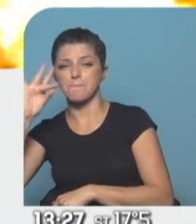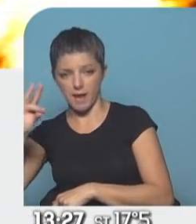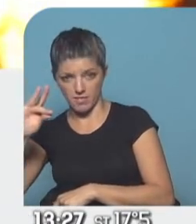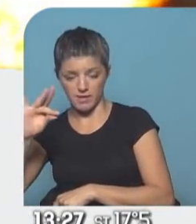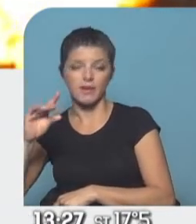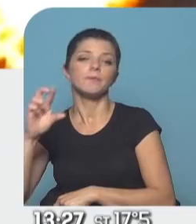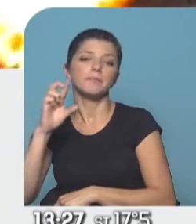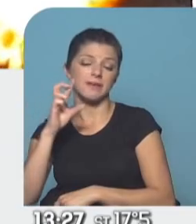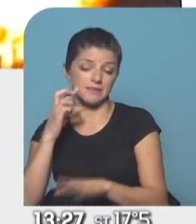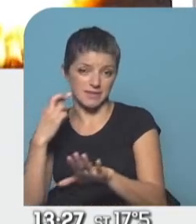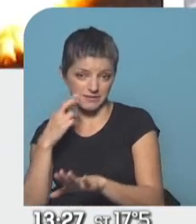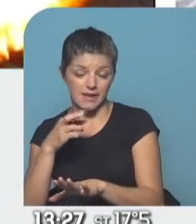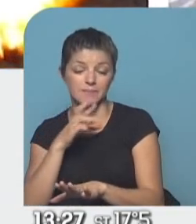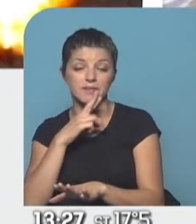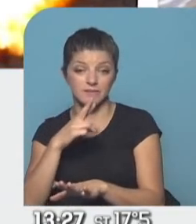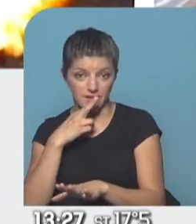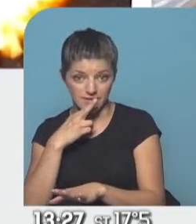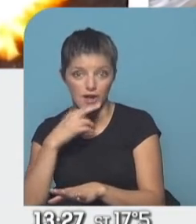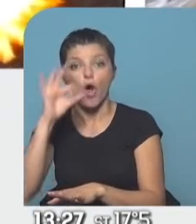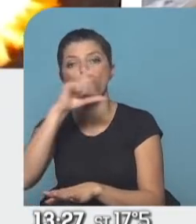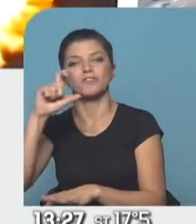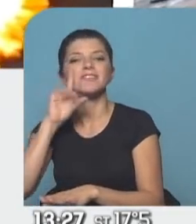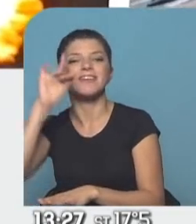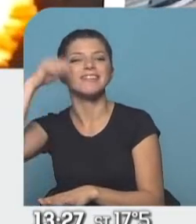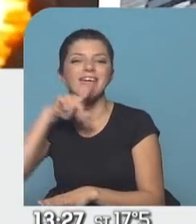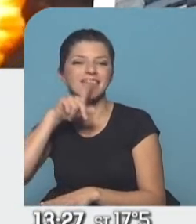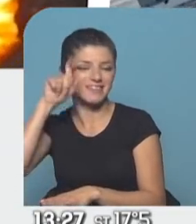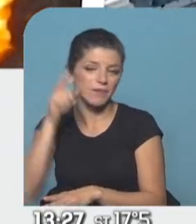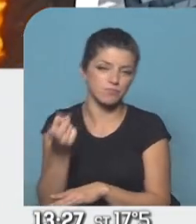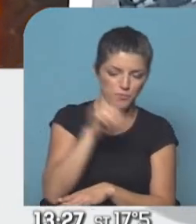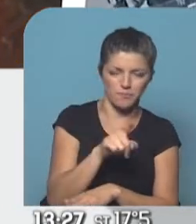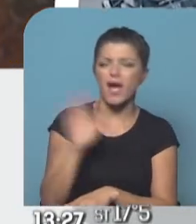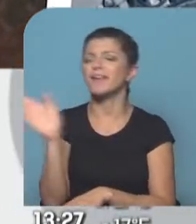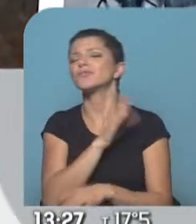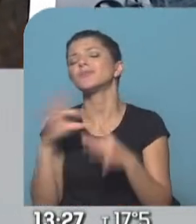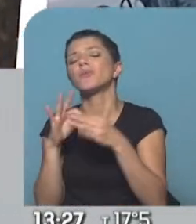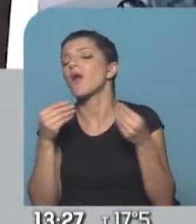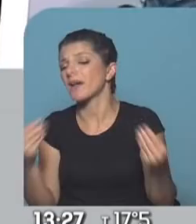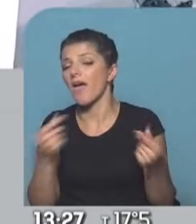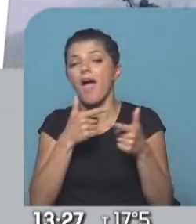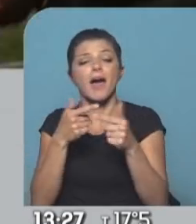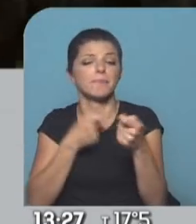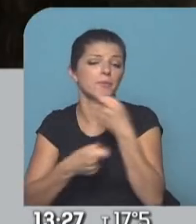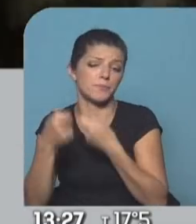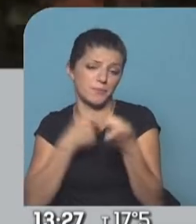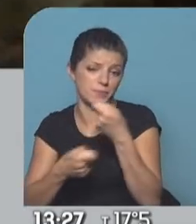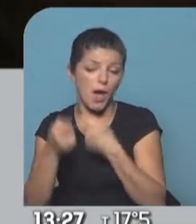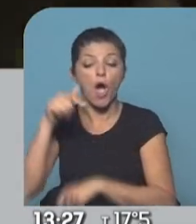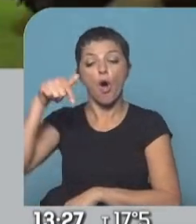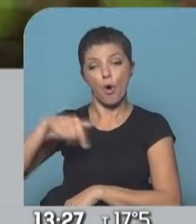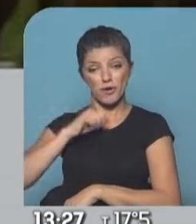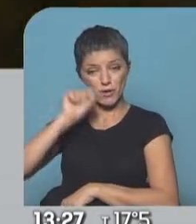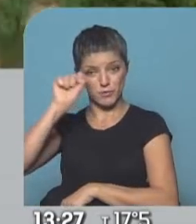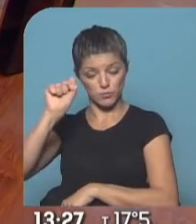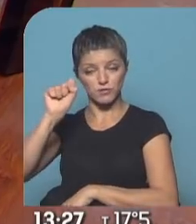Occidente 17. Detrás de todo esto, ¿qué hay? Mercado de armas. Y detrás del mercado de armas, hoy Rusia está firmando un acuerdo